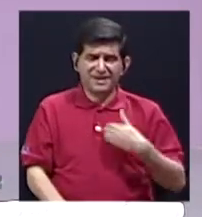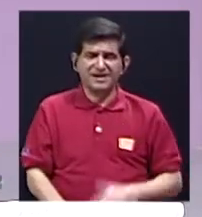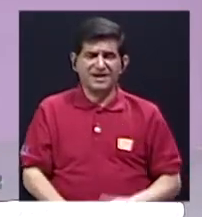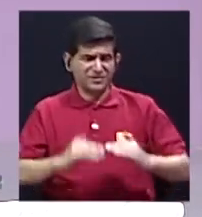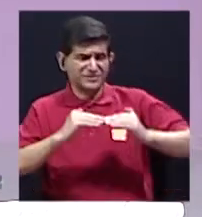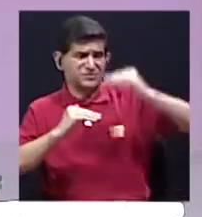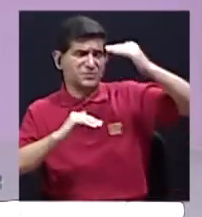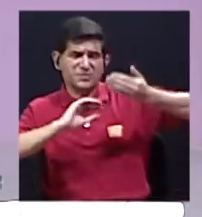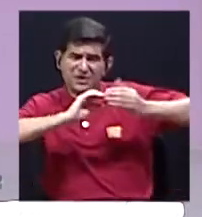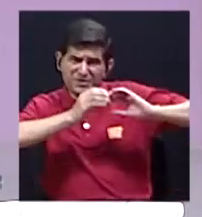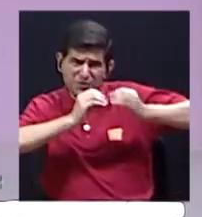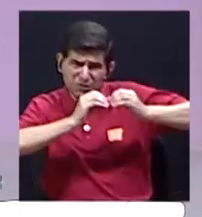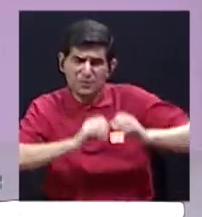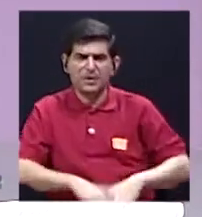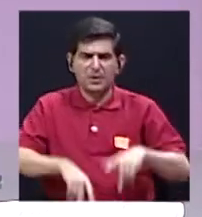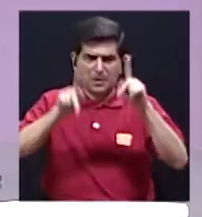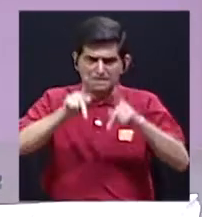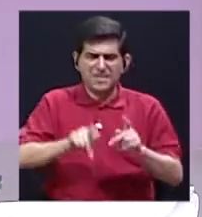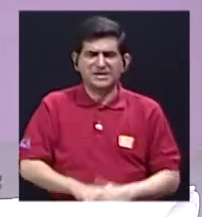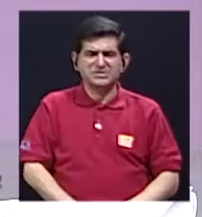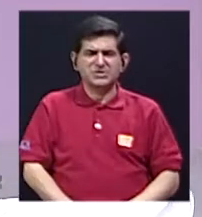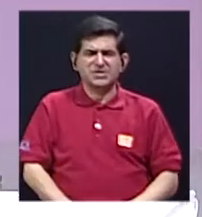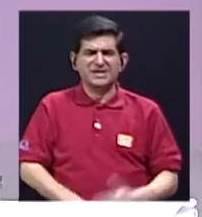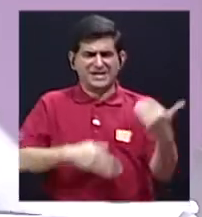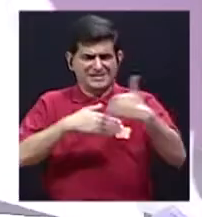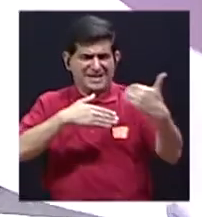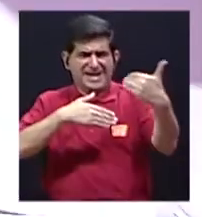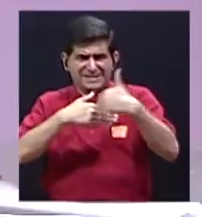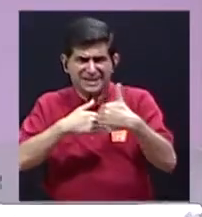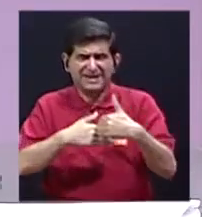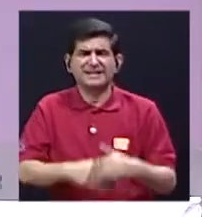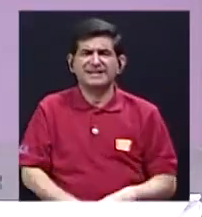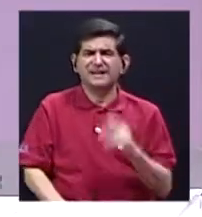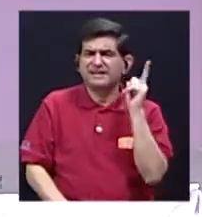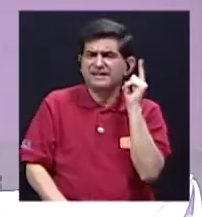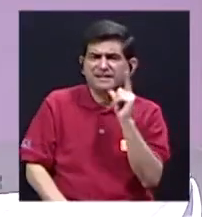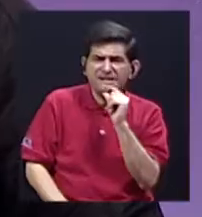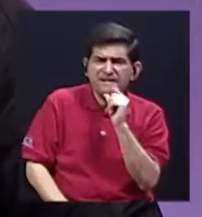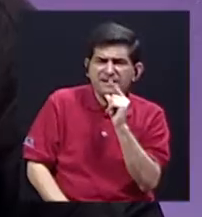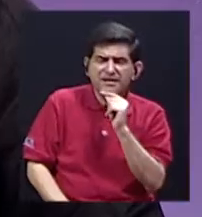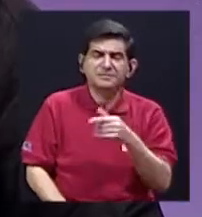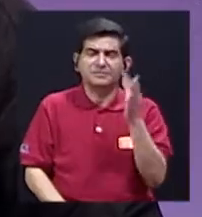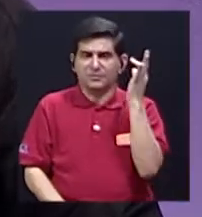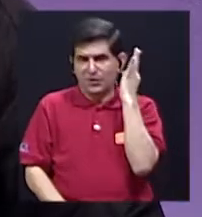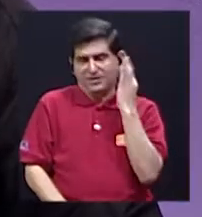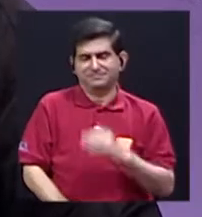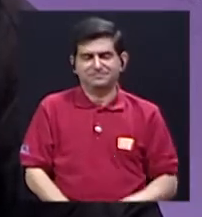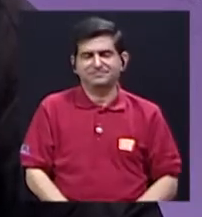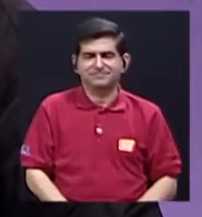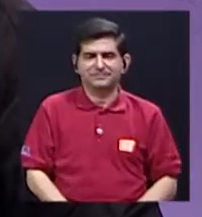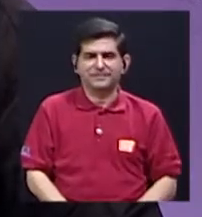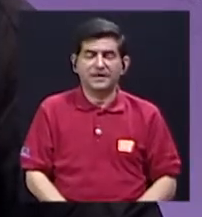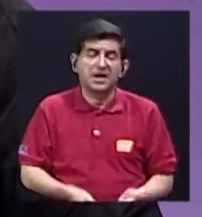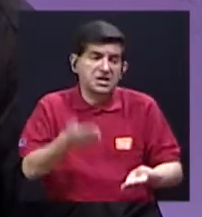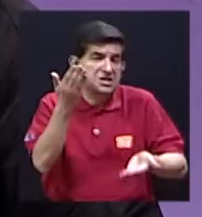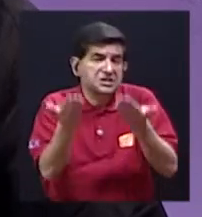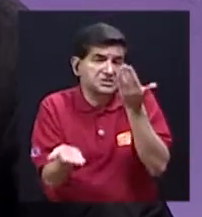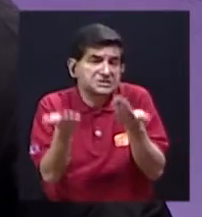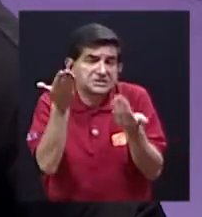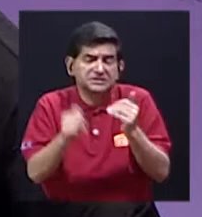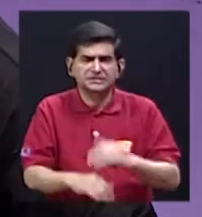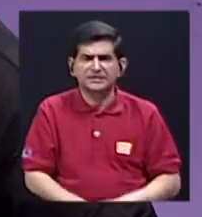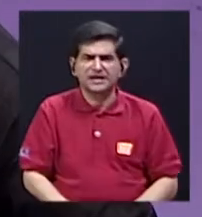tendencia a que quienes sufren la violencia son las mujeres aunque haya algunas